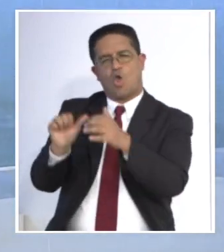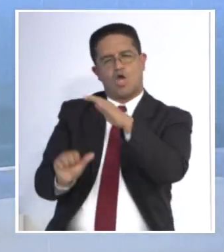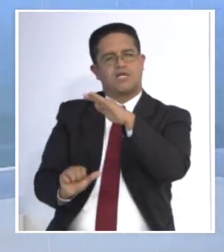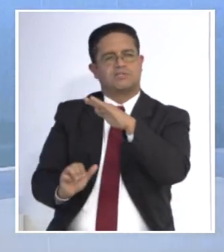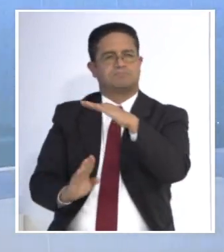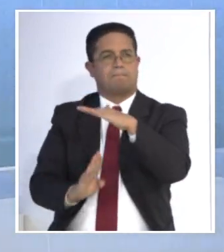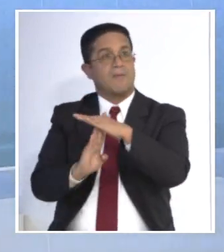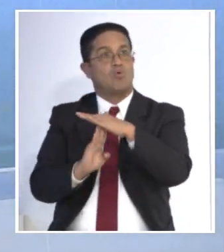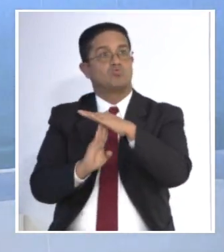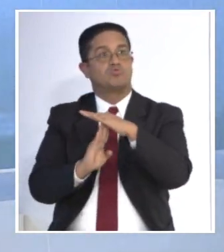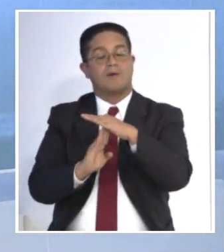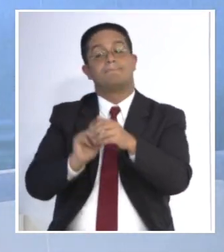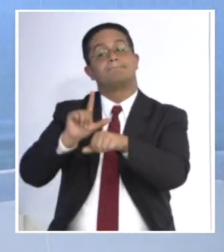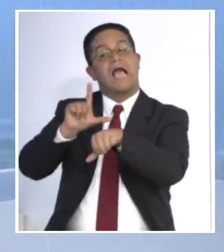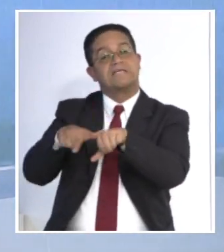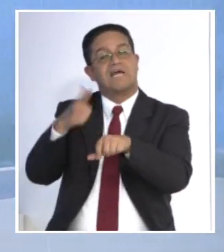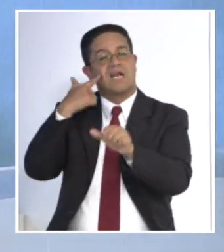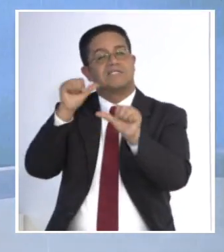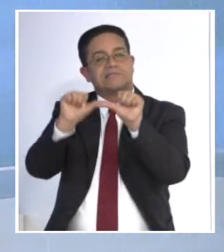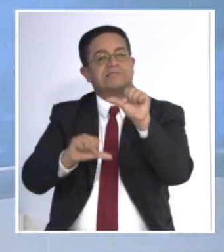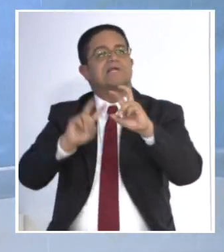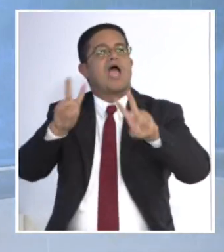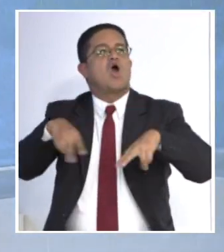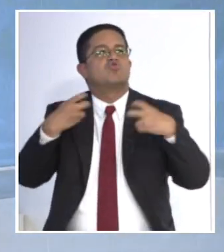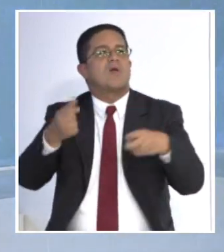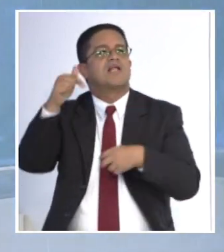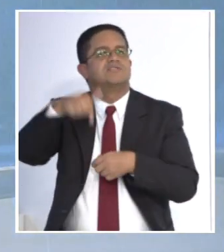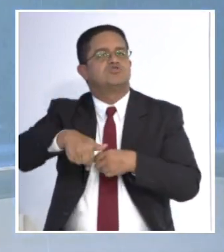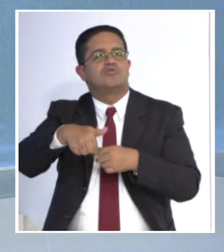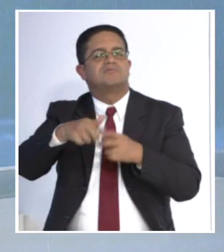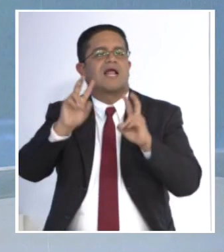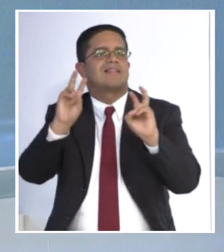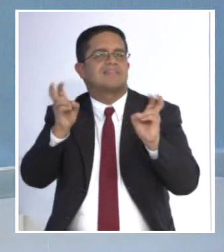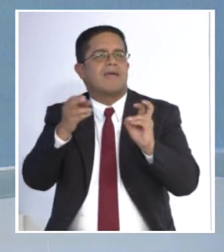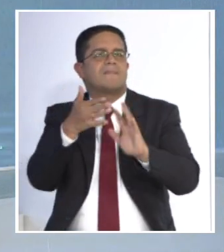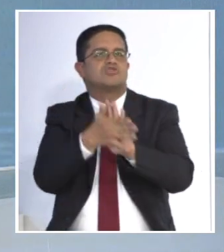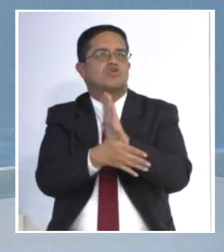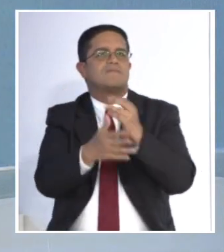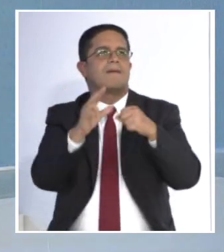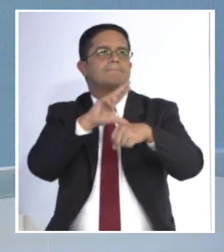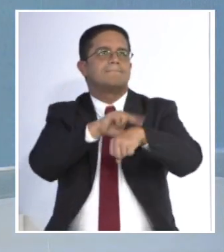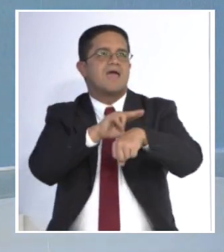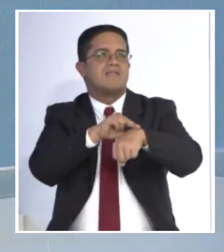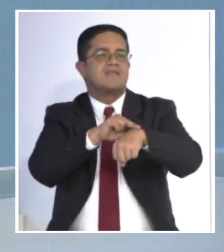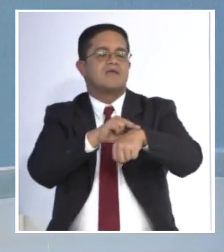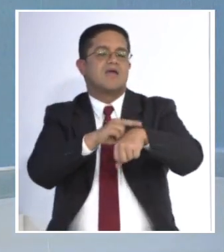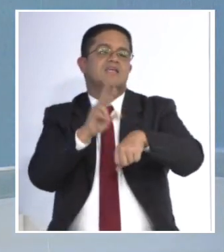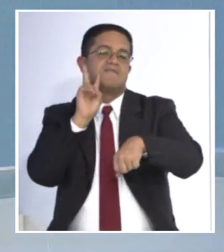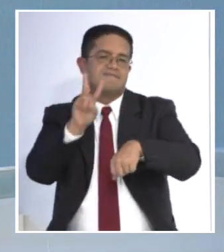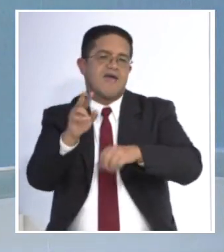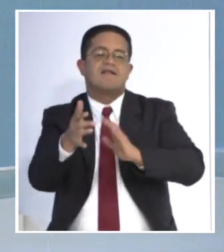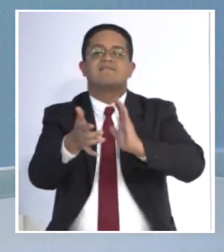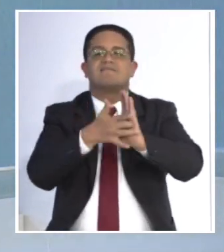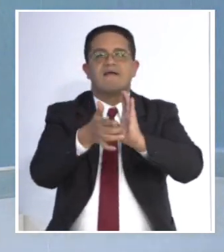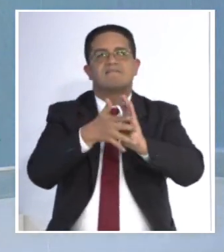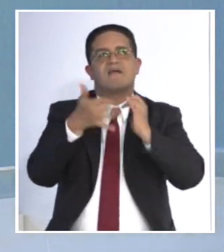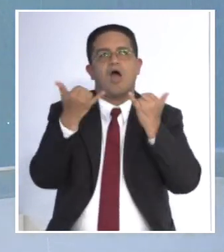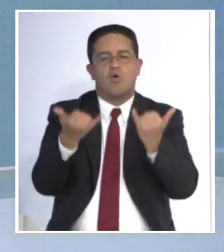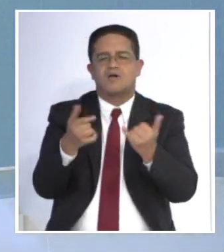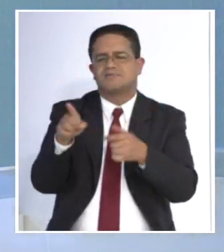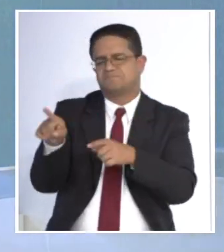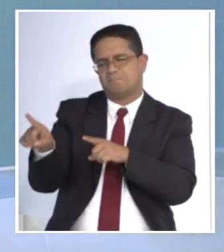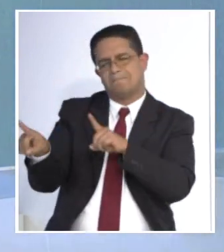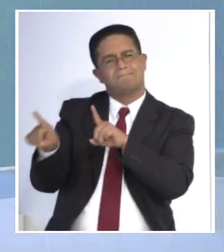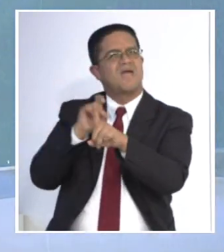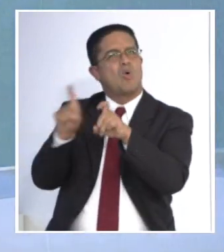vamos a hablar sobre la actualización que se va a hacer en nuestro país con respecto a la parte médica y ver esas técnicas que hay hoy en día. Una de las preguntas más frecuentes que nos